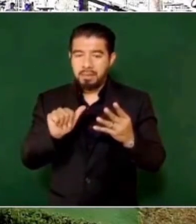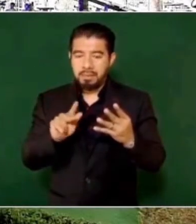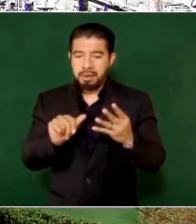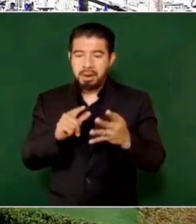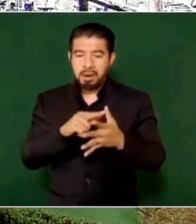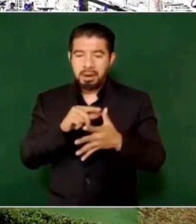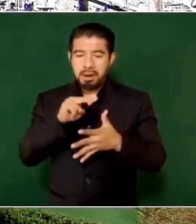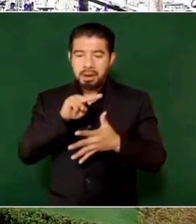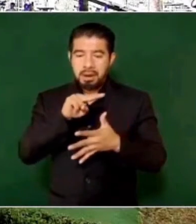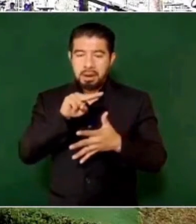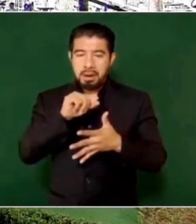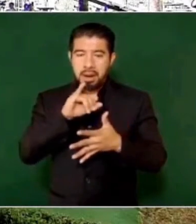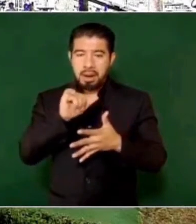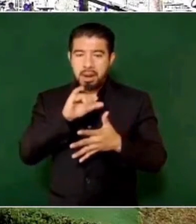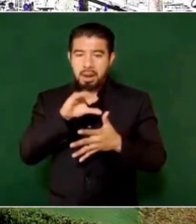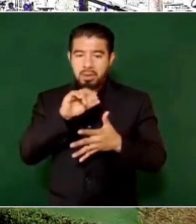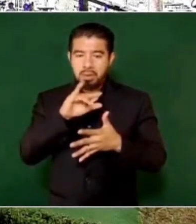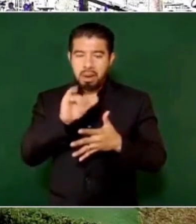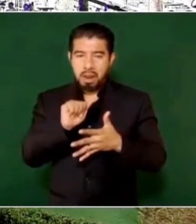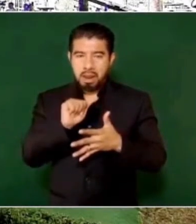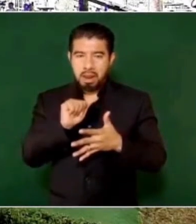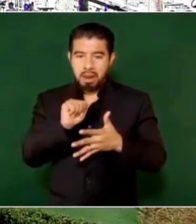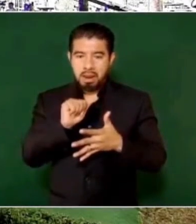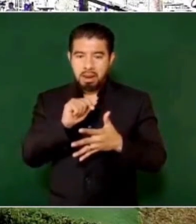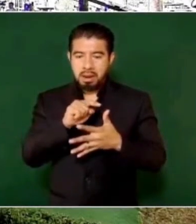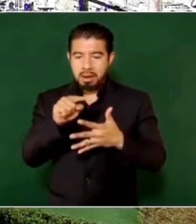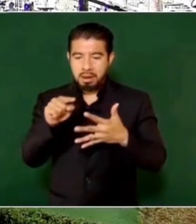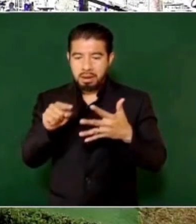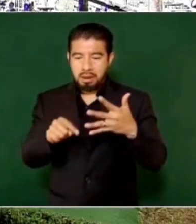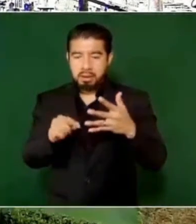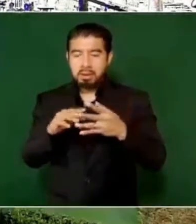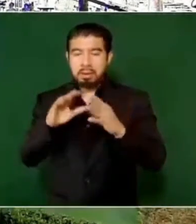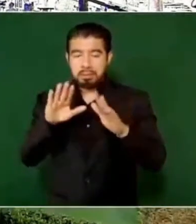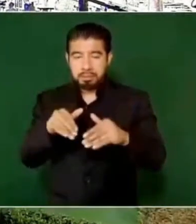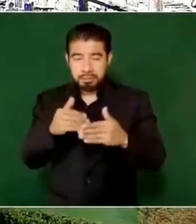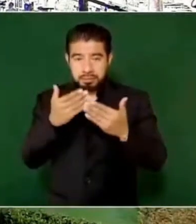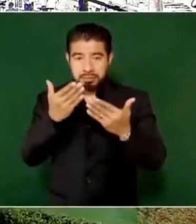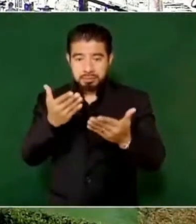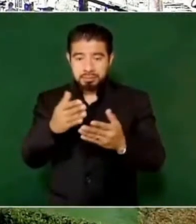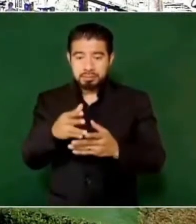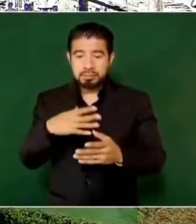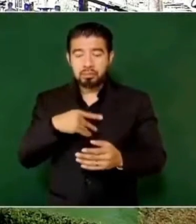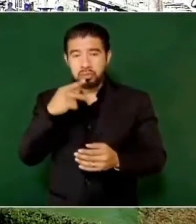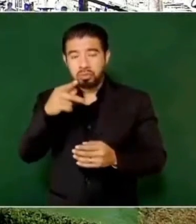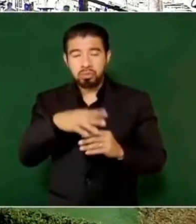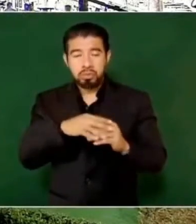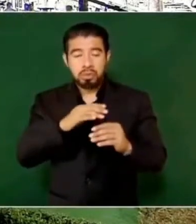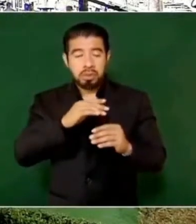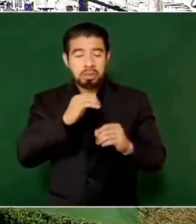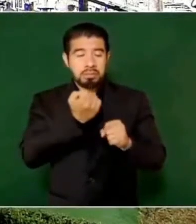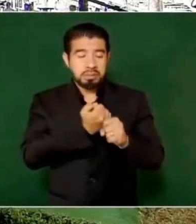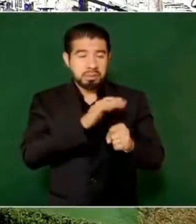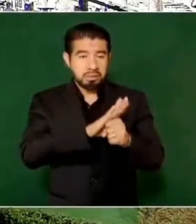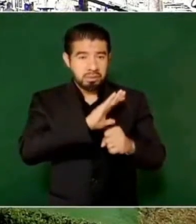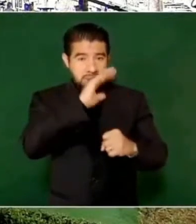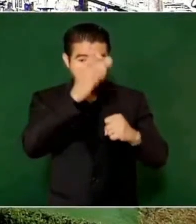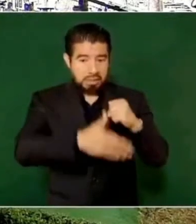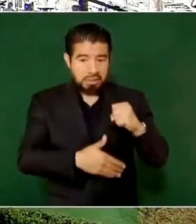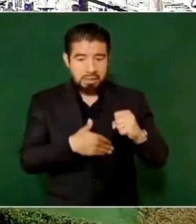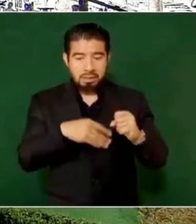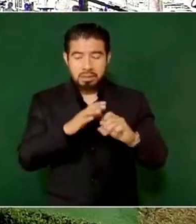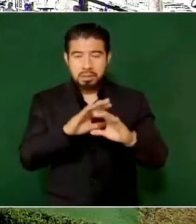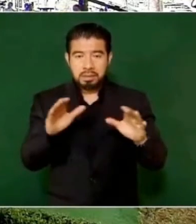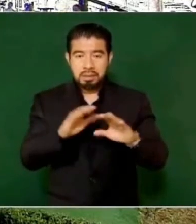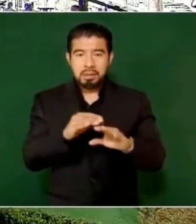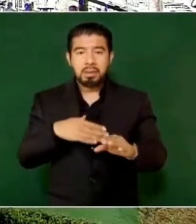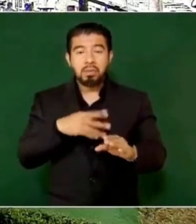Nacajuca, incluso del centro, está pidiendo o está planteando que antes que usted se vaya, no se sabe si mediante